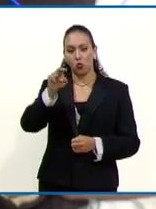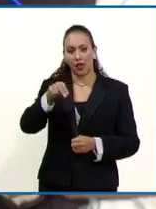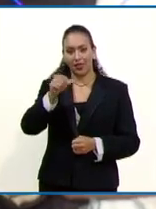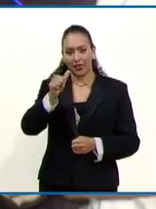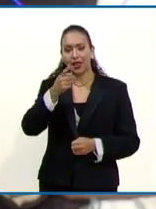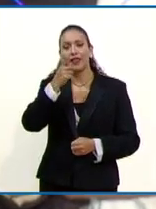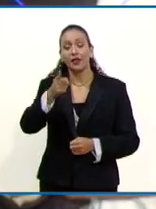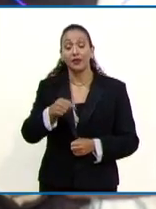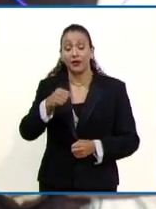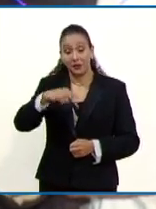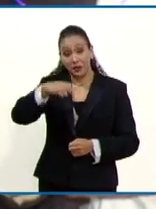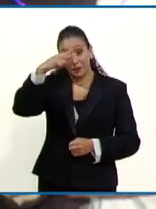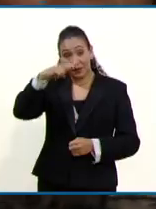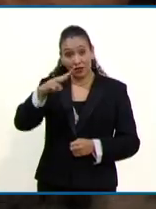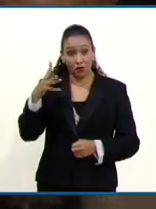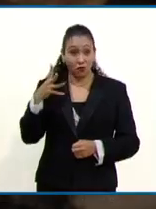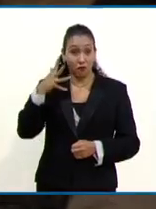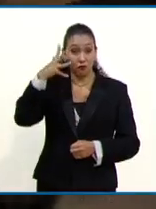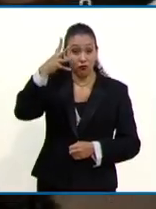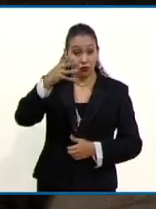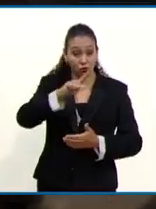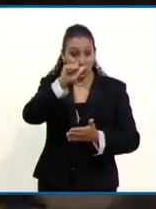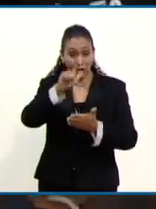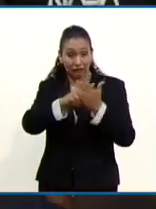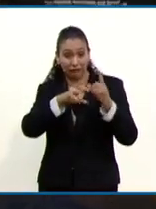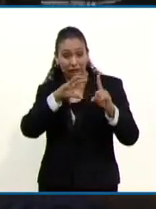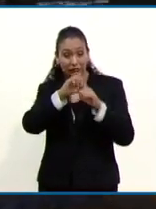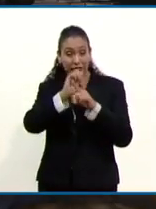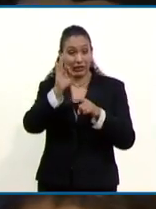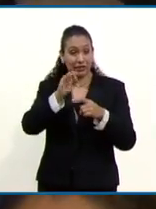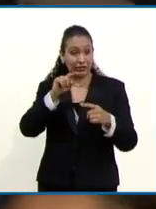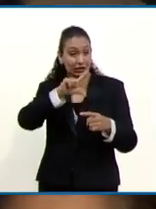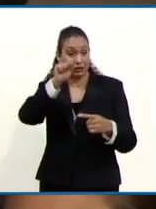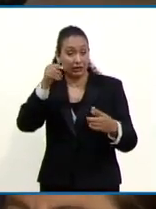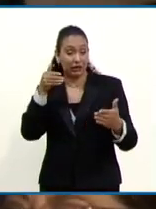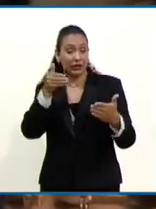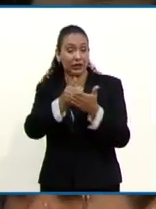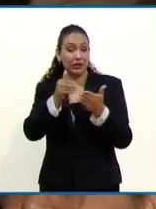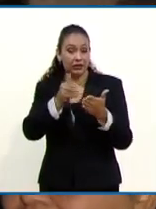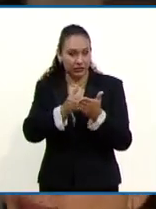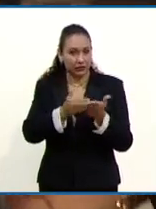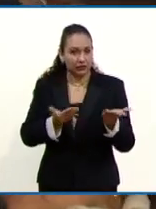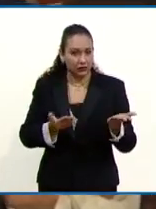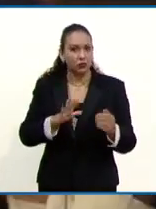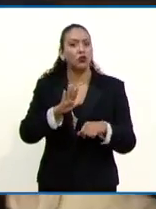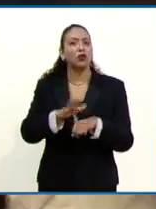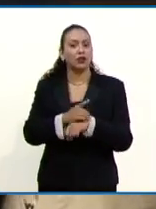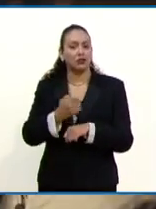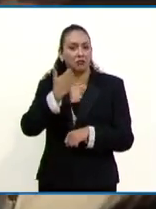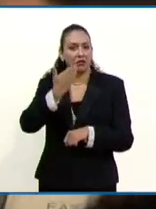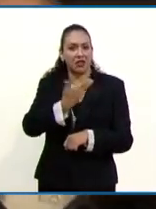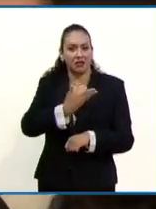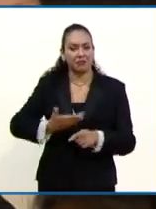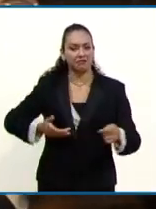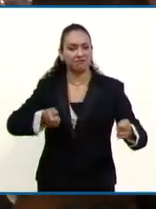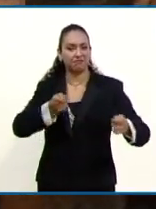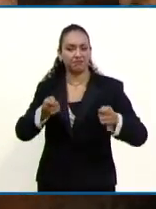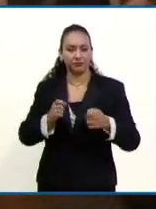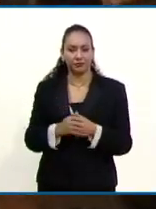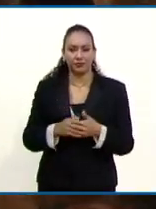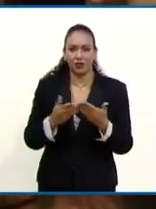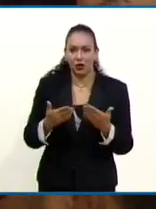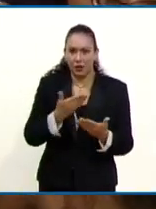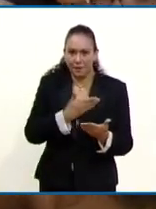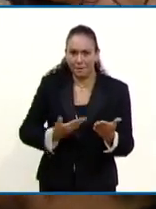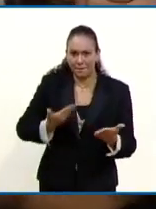está en juego y no permitirán que la justicia sea sacrificada en el altar del poder. Dijo que la reforma que impulsa